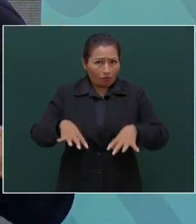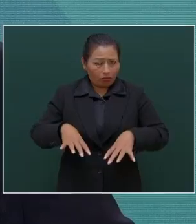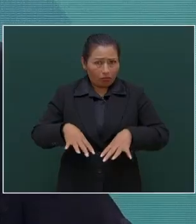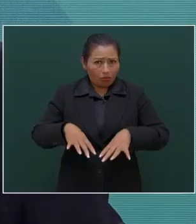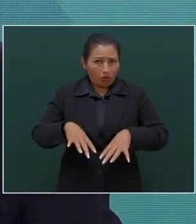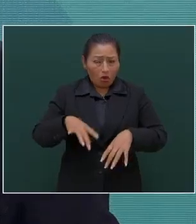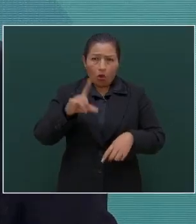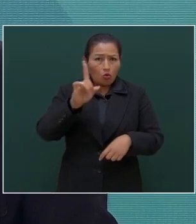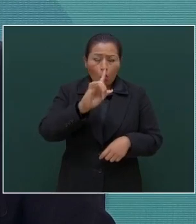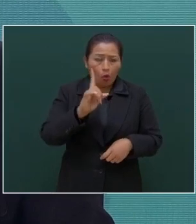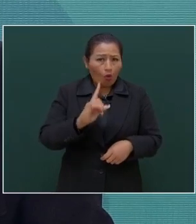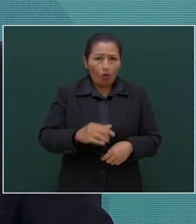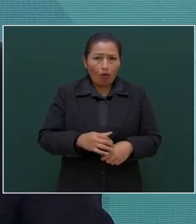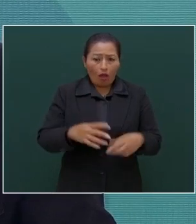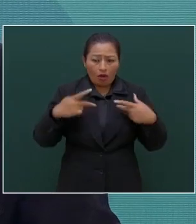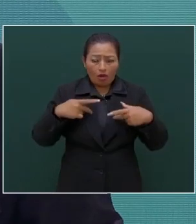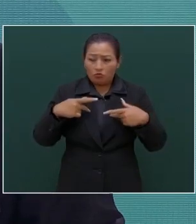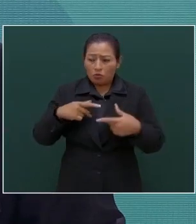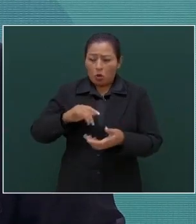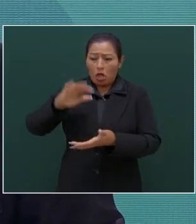nosotros no reprimimos,